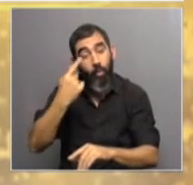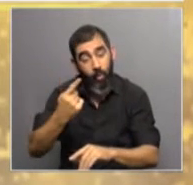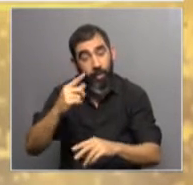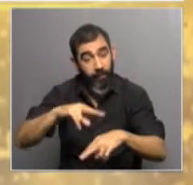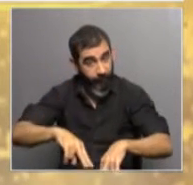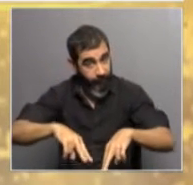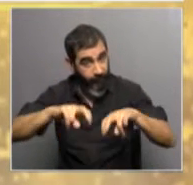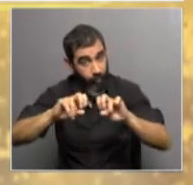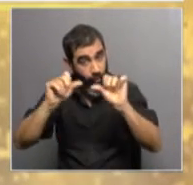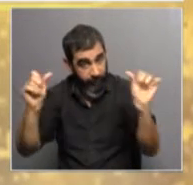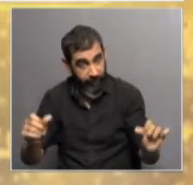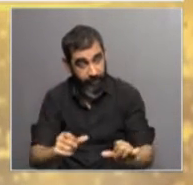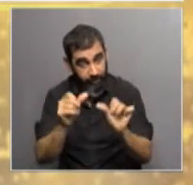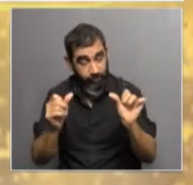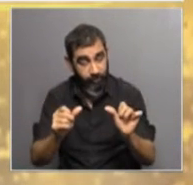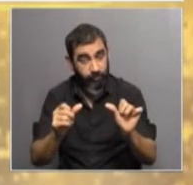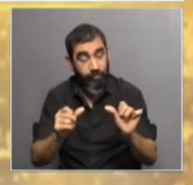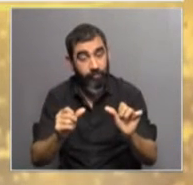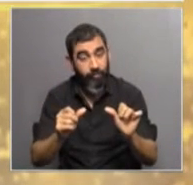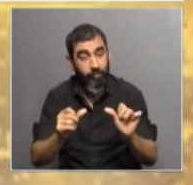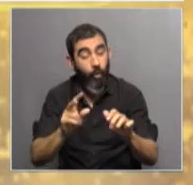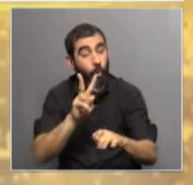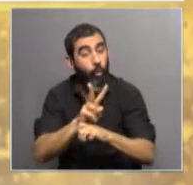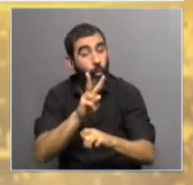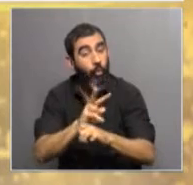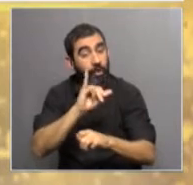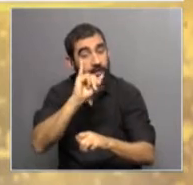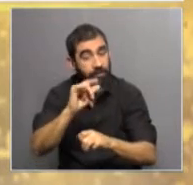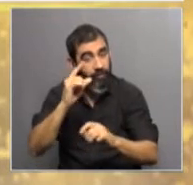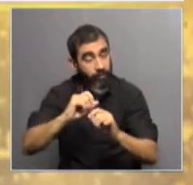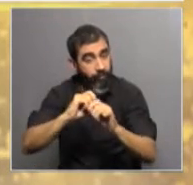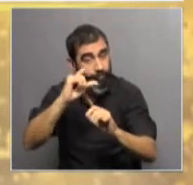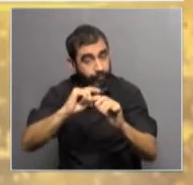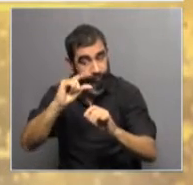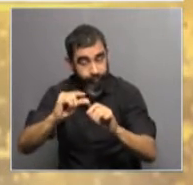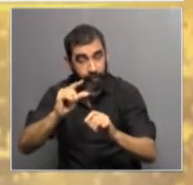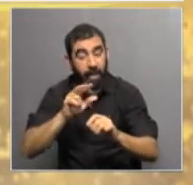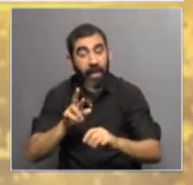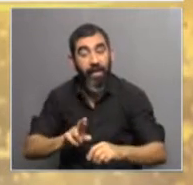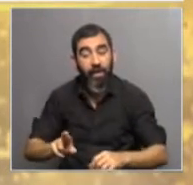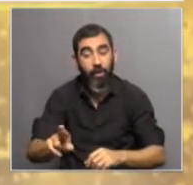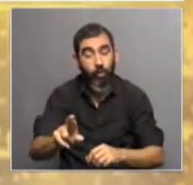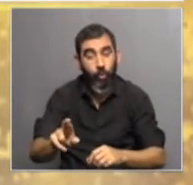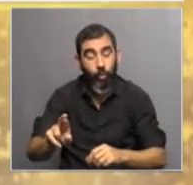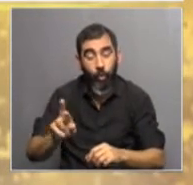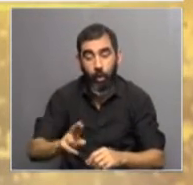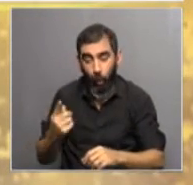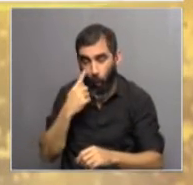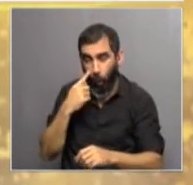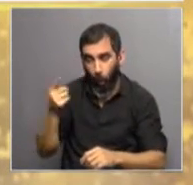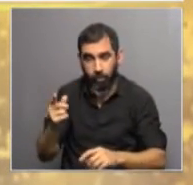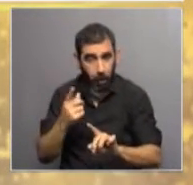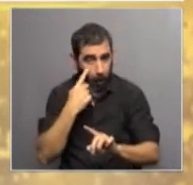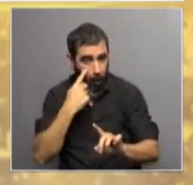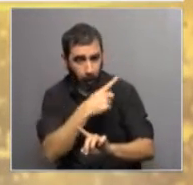las investigaciones que realizaron era justamente medir si se encendían las neuronas cuando el ratón estaba con un ratón conocido, que cuando estaba